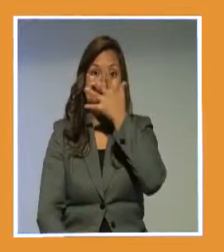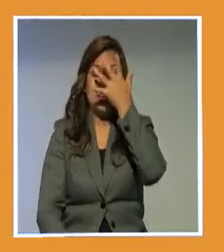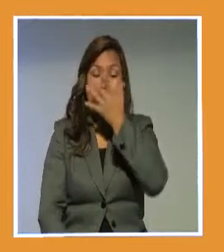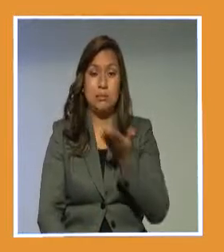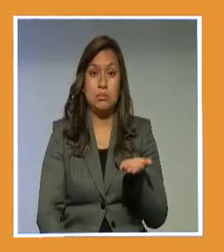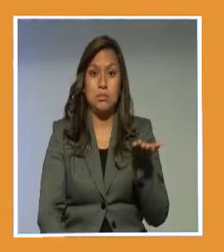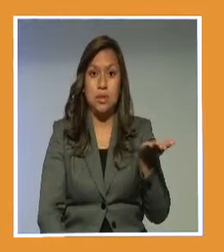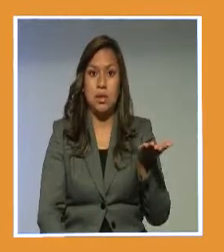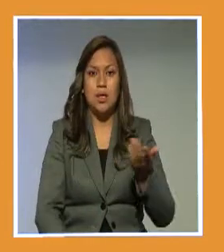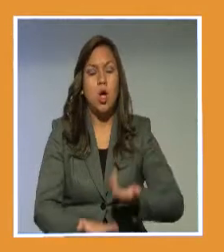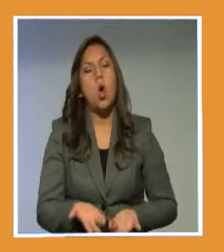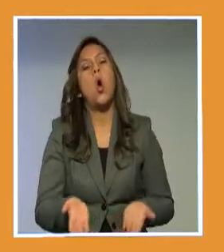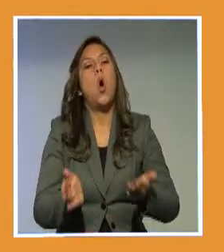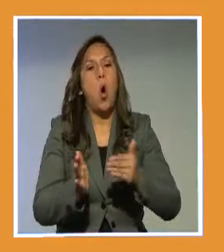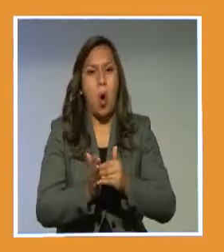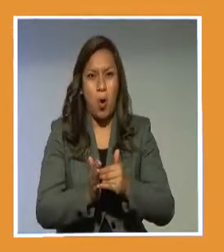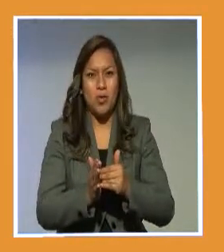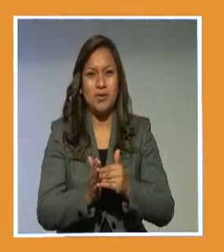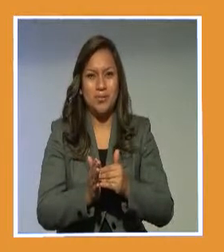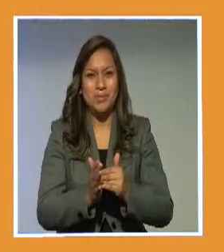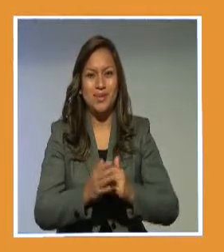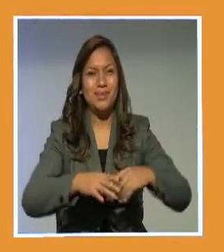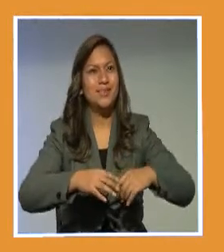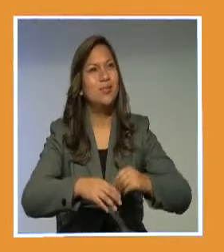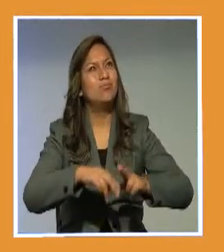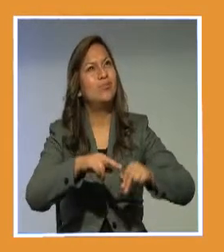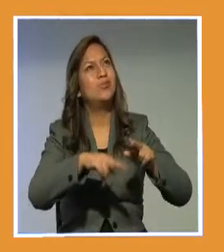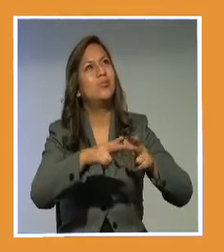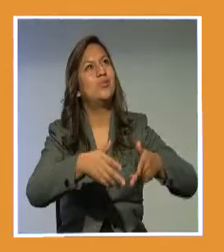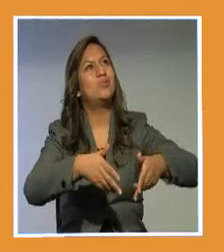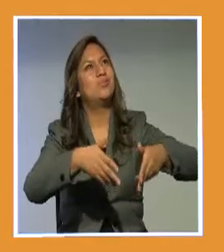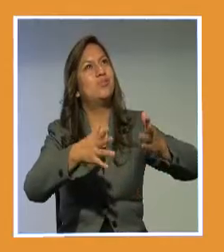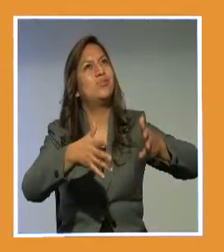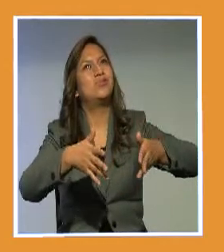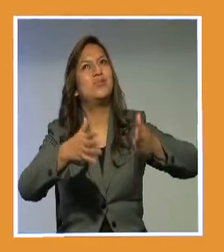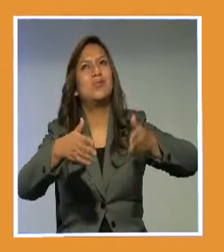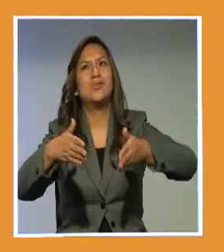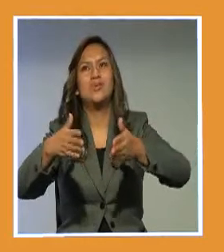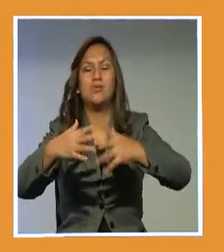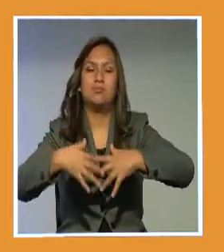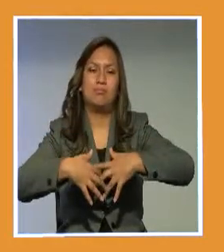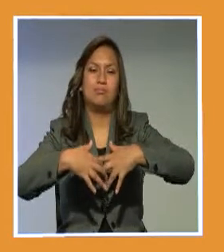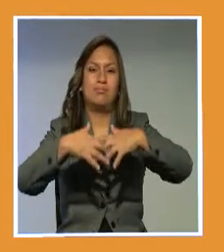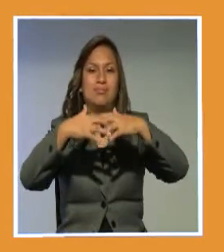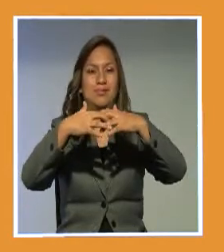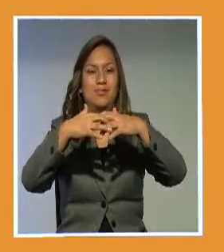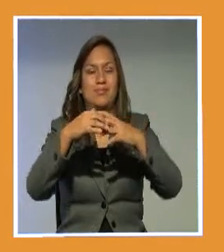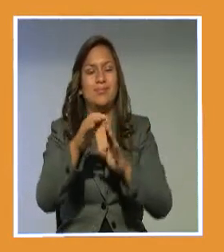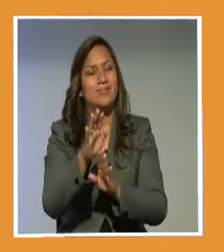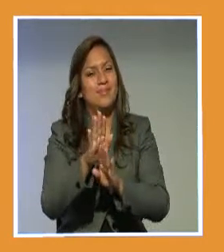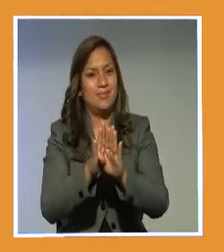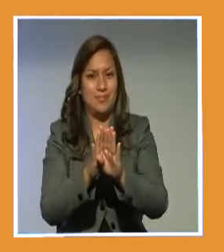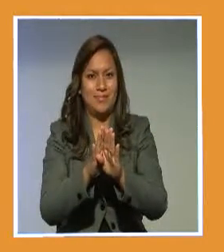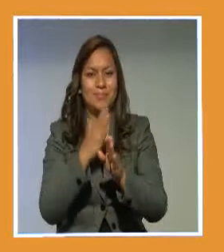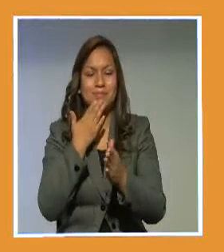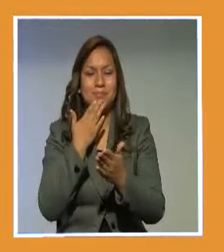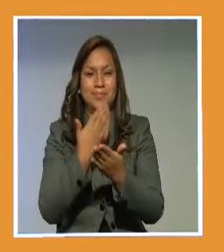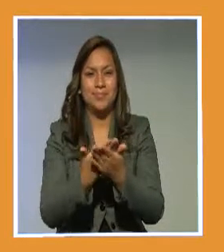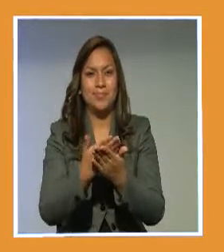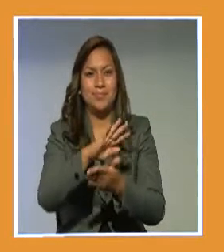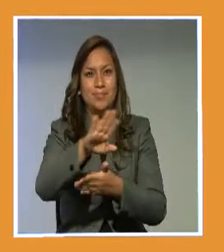están naciendo, están volviendo a crecer prácticamente en ese desarrollo, y eso gracias a toda la